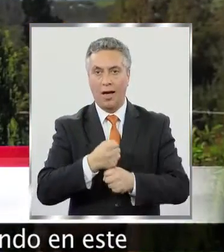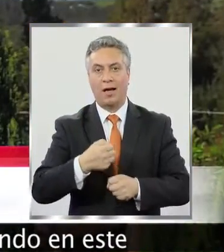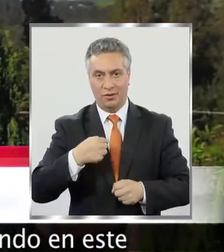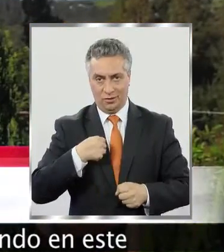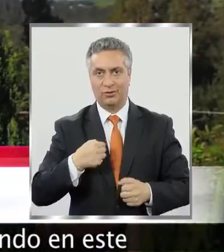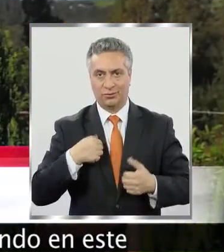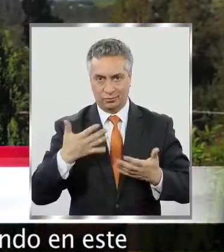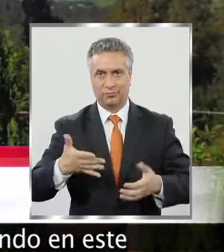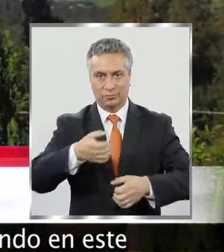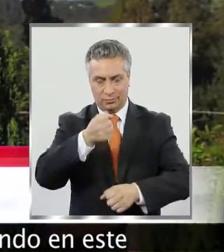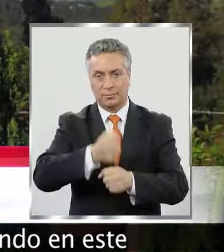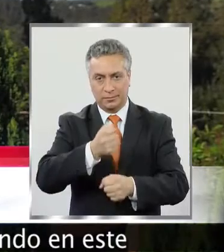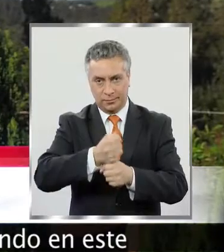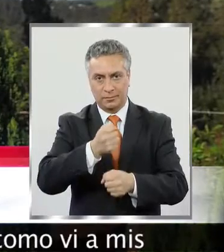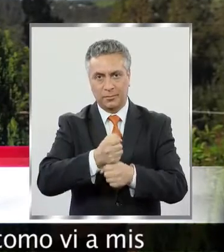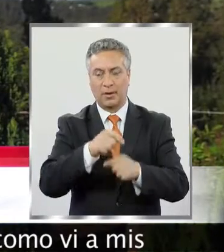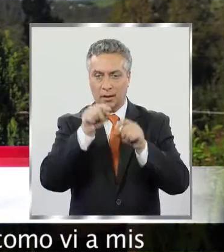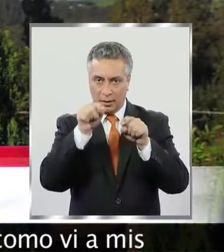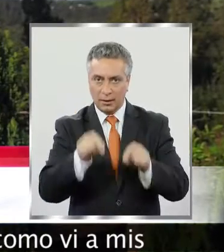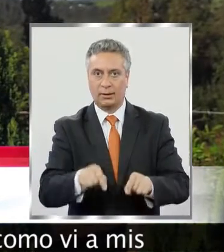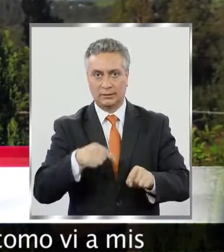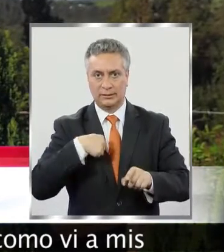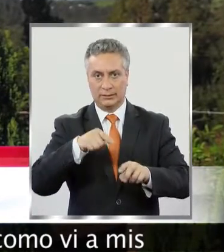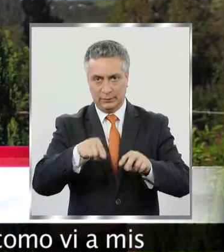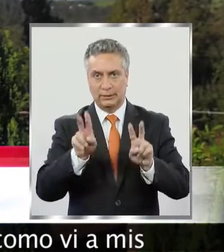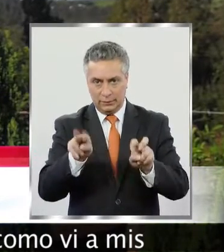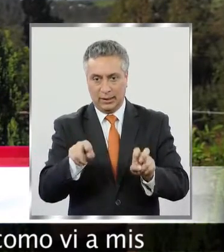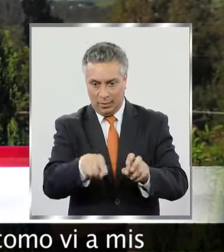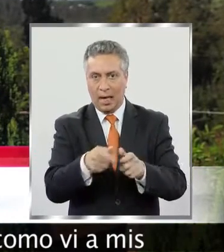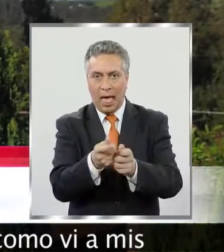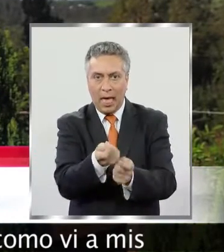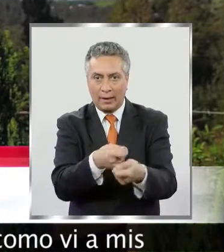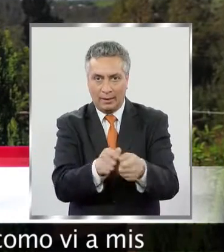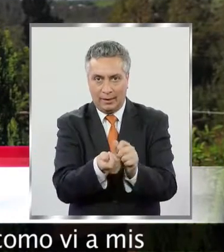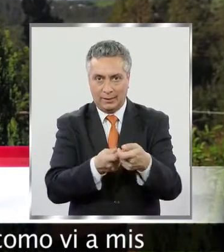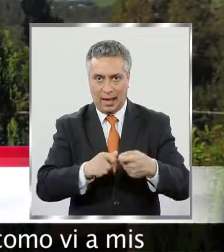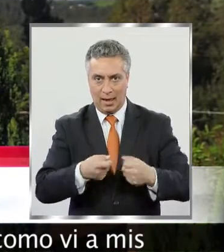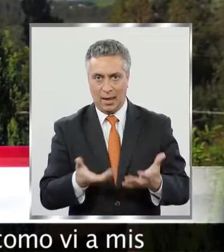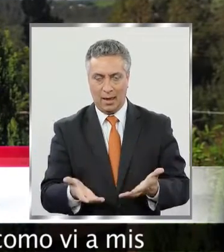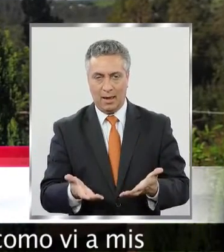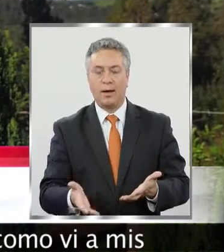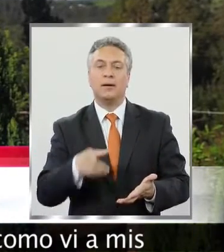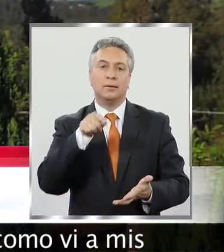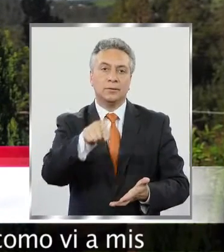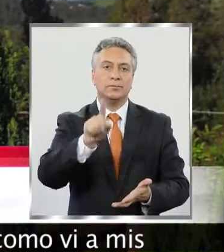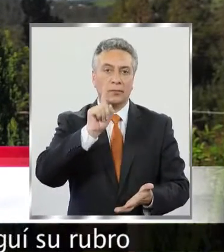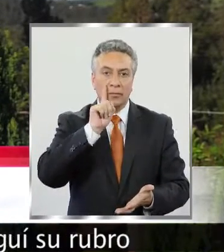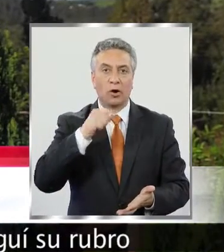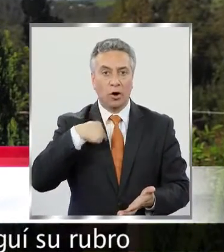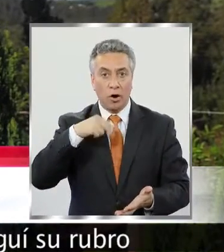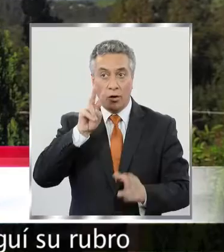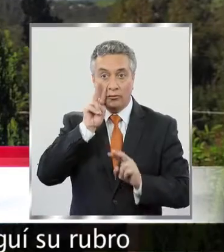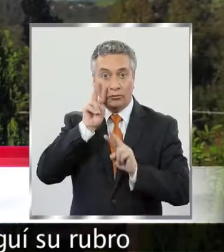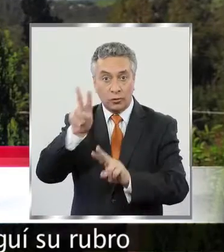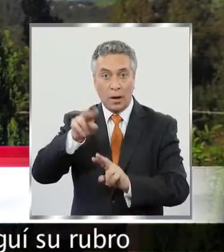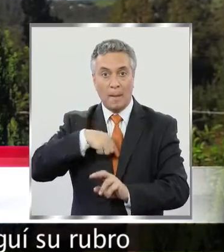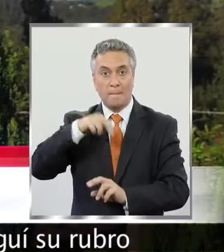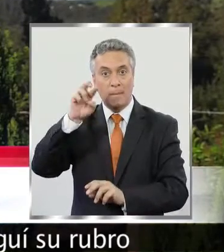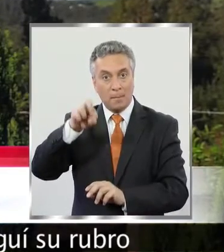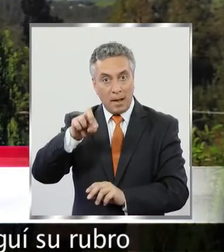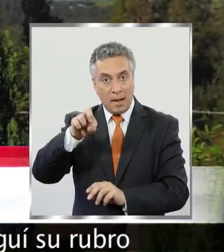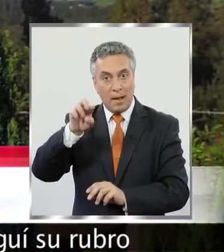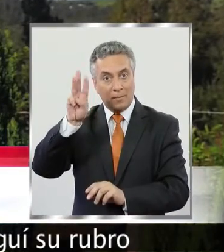estoy trabajando en este rubro de artesanía, porque como vi mis padres que